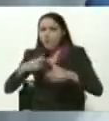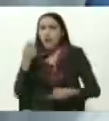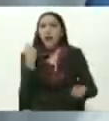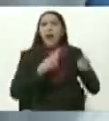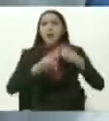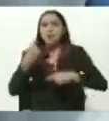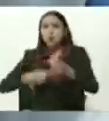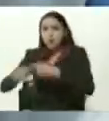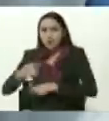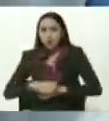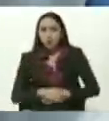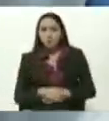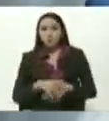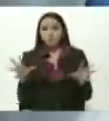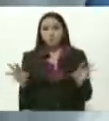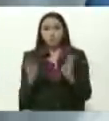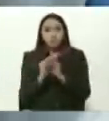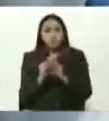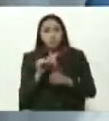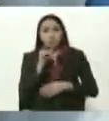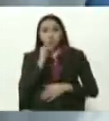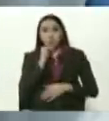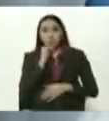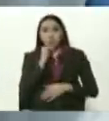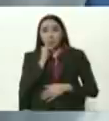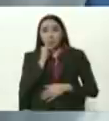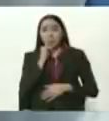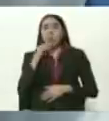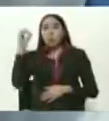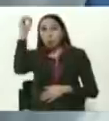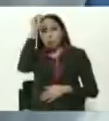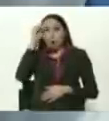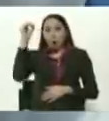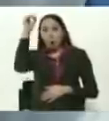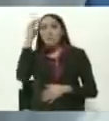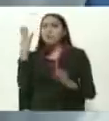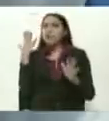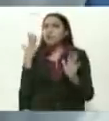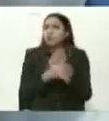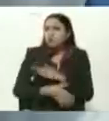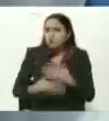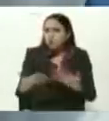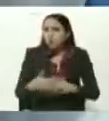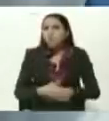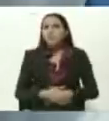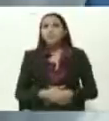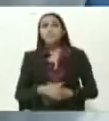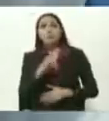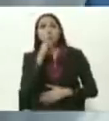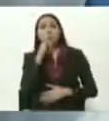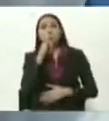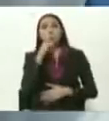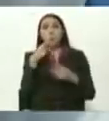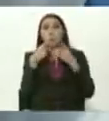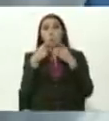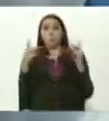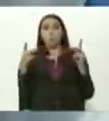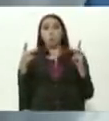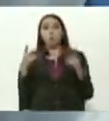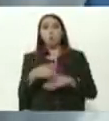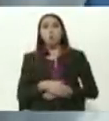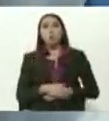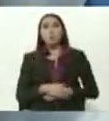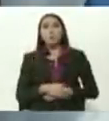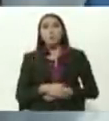ya para terminar, quisiera hacer algunos muy breves comentarios sobre ya una noticia que ha sido publicada a